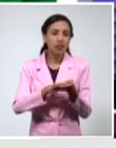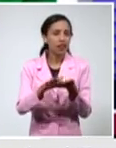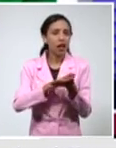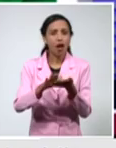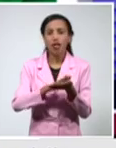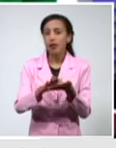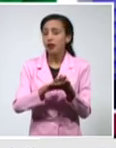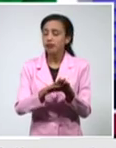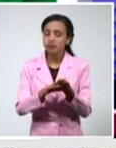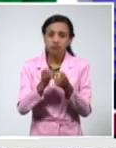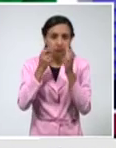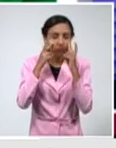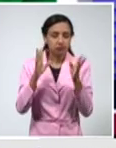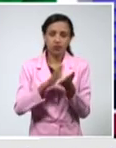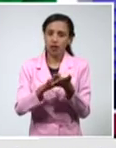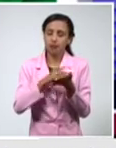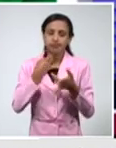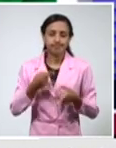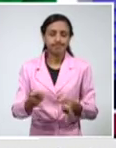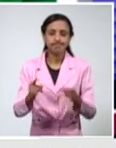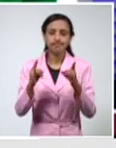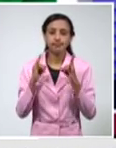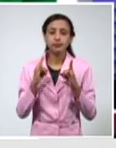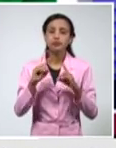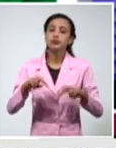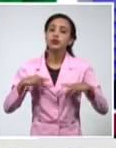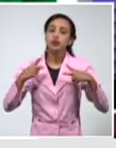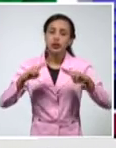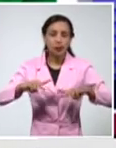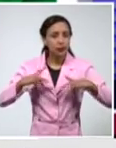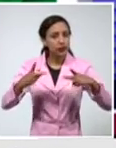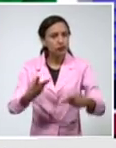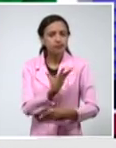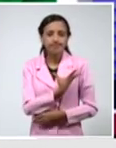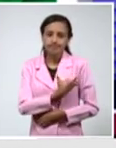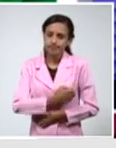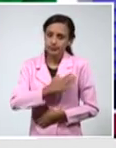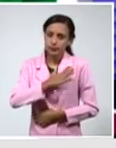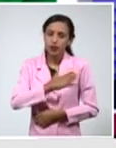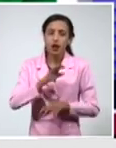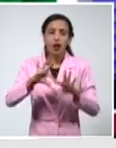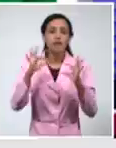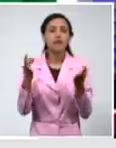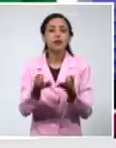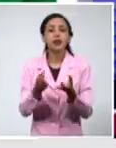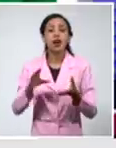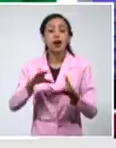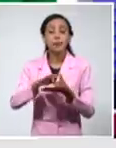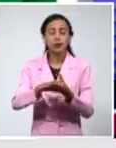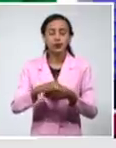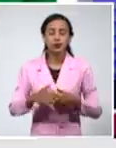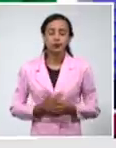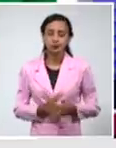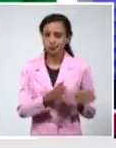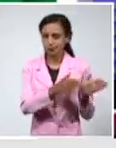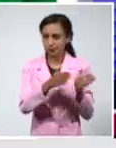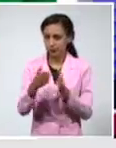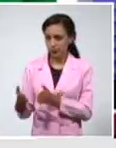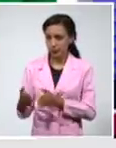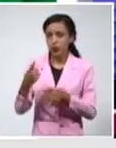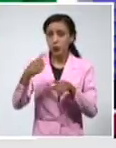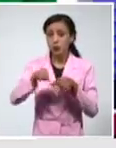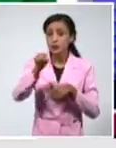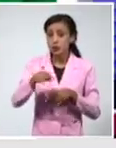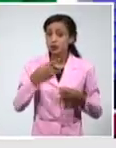cardiopulmonar. Nuevamente nuestras condolencias a familiares y amistades. Fallece un paciente masculino